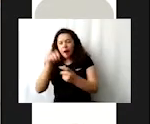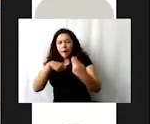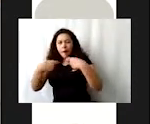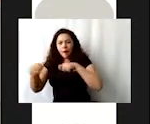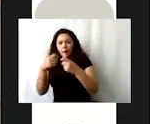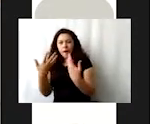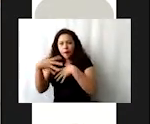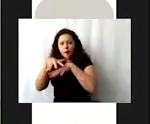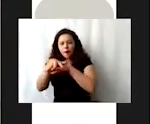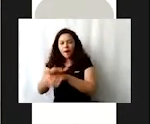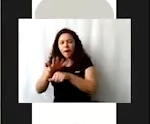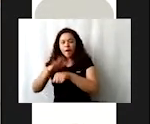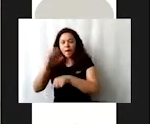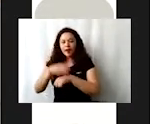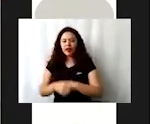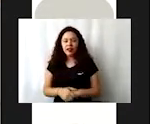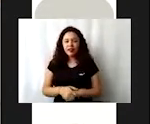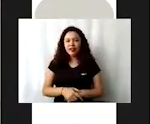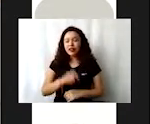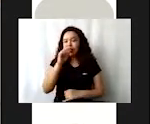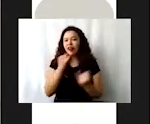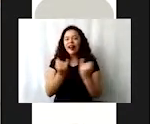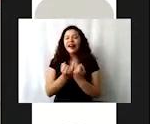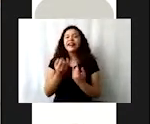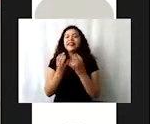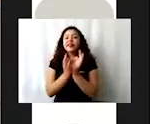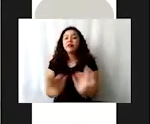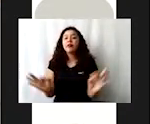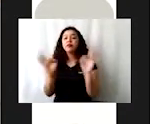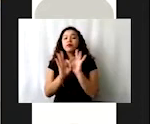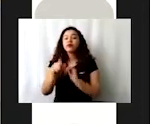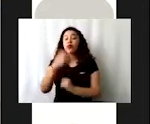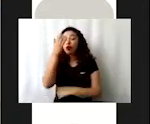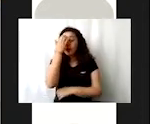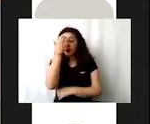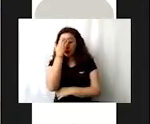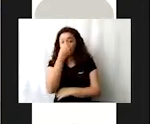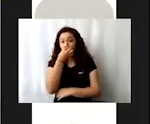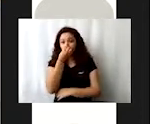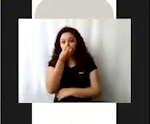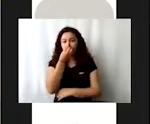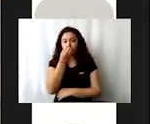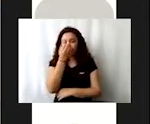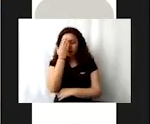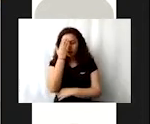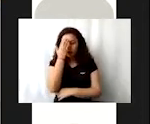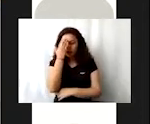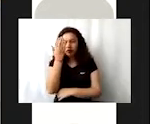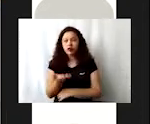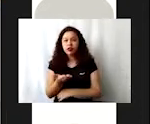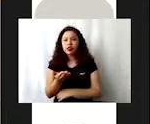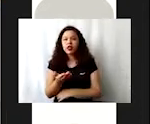más adaptable. Y para ello también será importante que tú conozcas básicamente cuál es